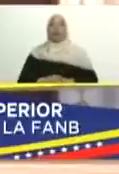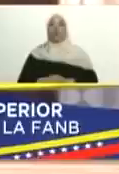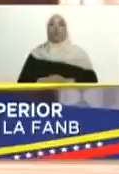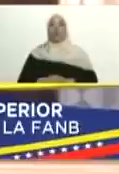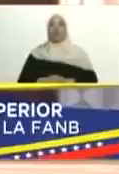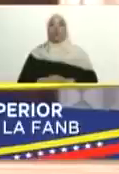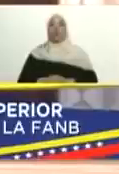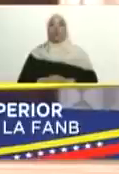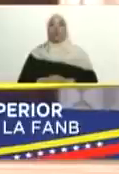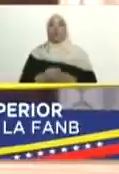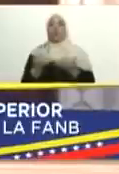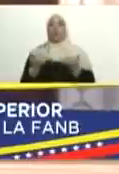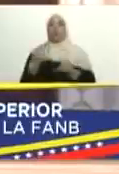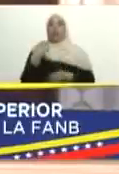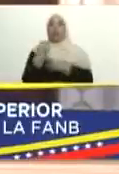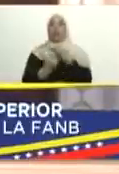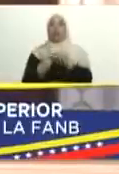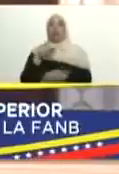Así que